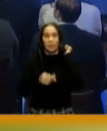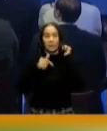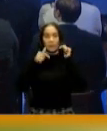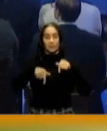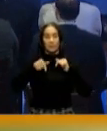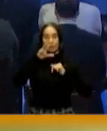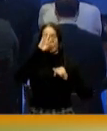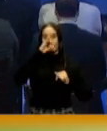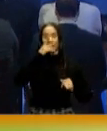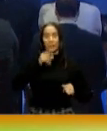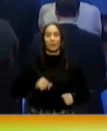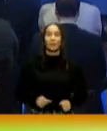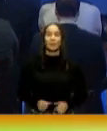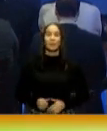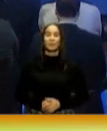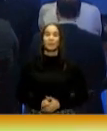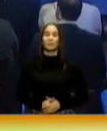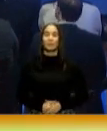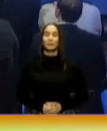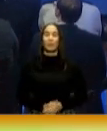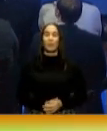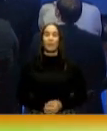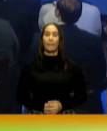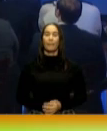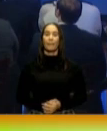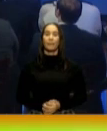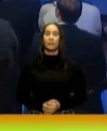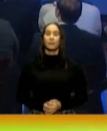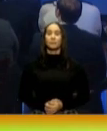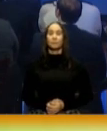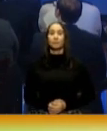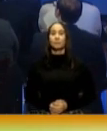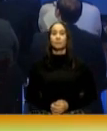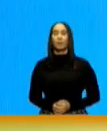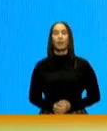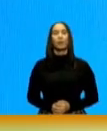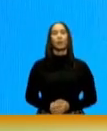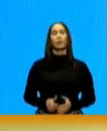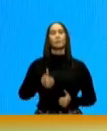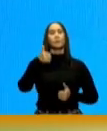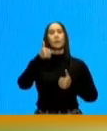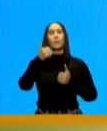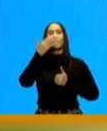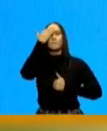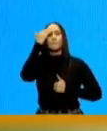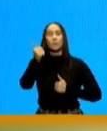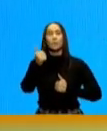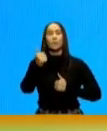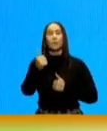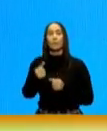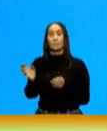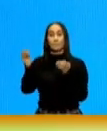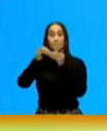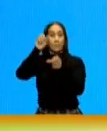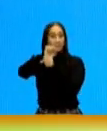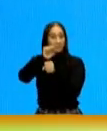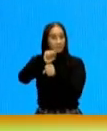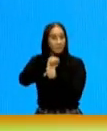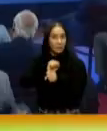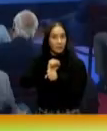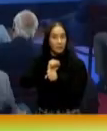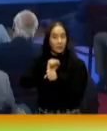dólares que es la que soporta la demanda de la divisa para hacer las compras